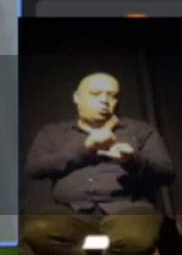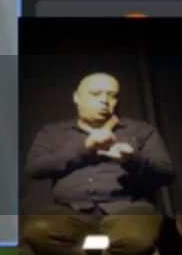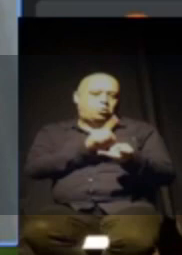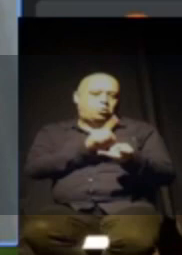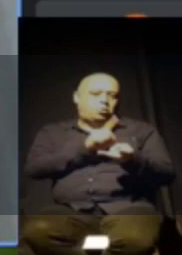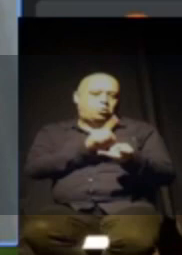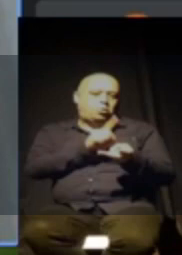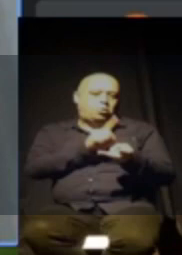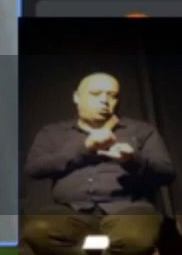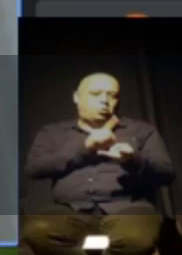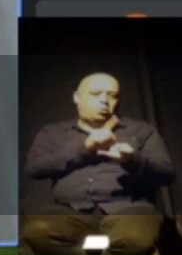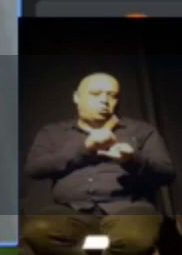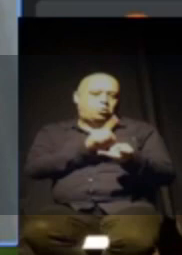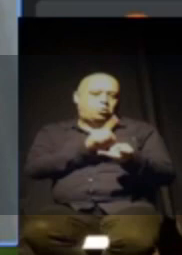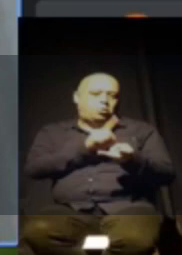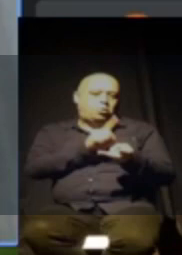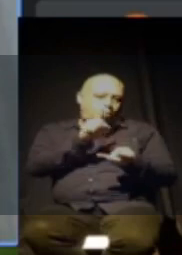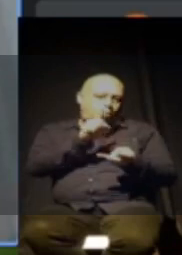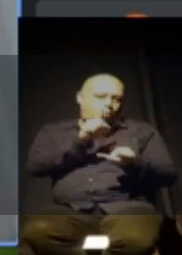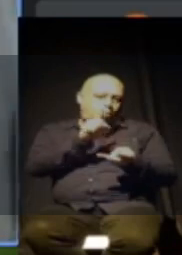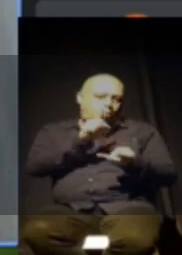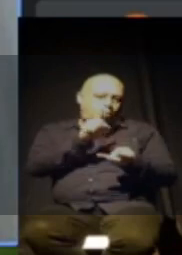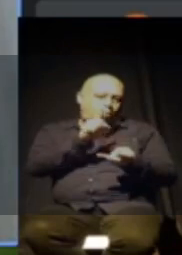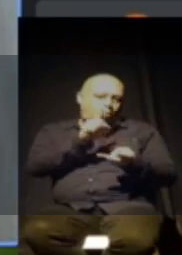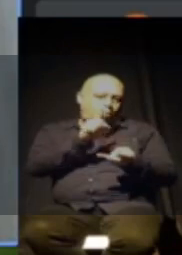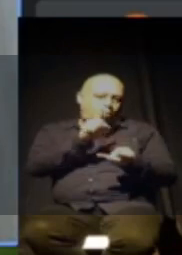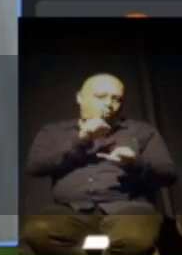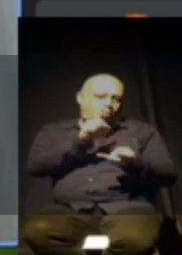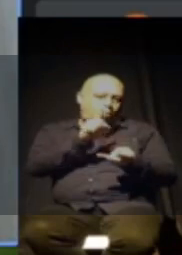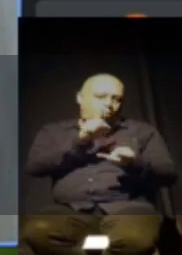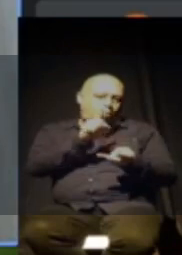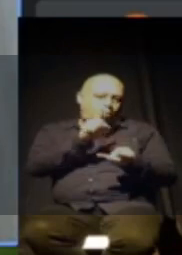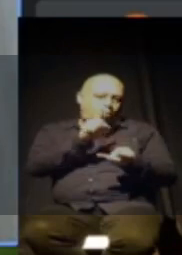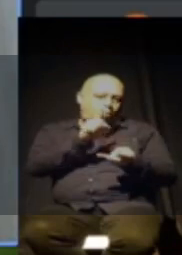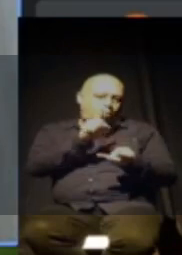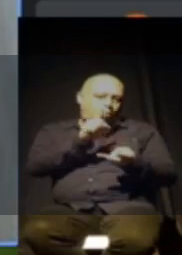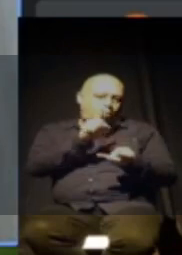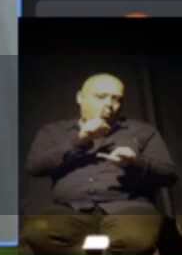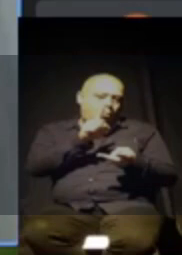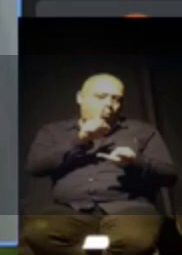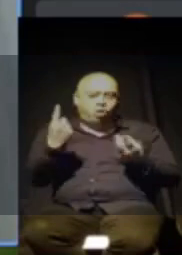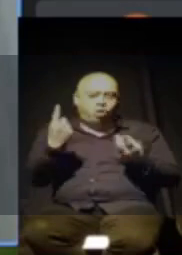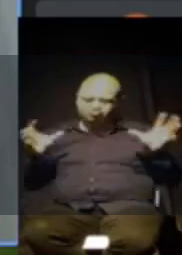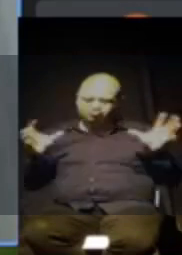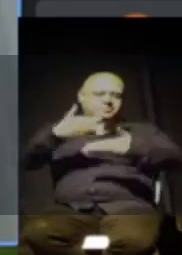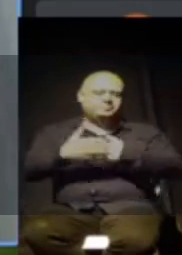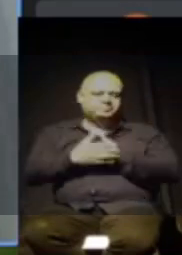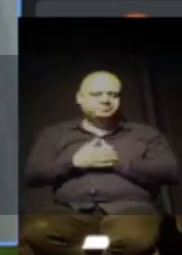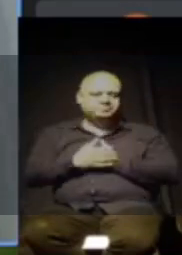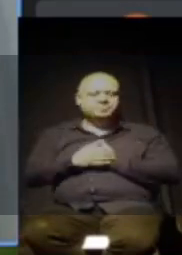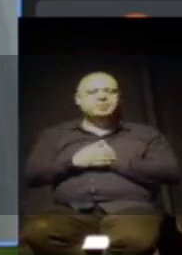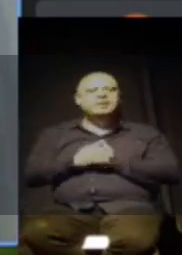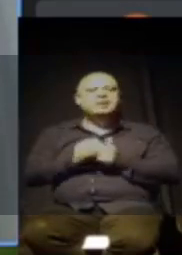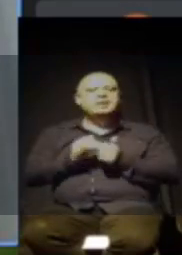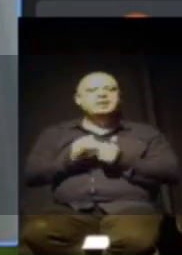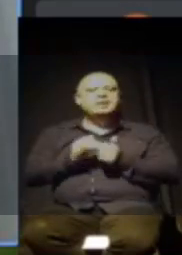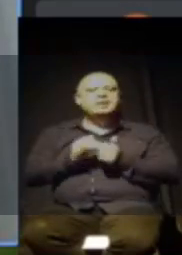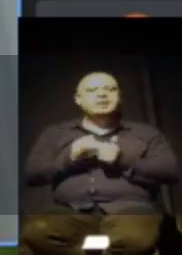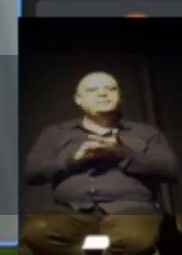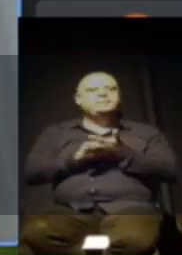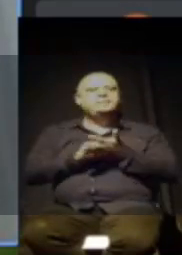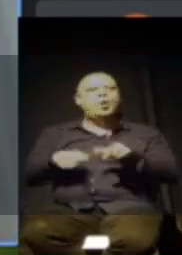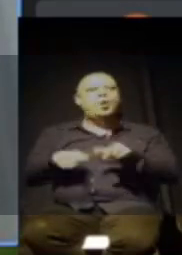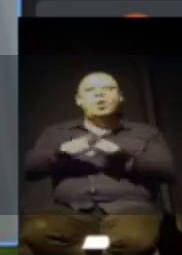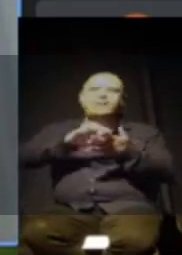raza, mestiza, producto de encuentros de indígenas y eurodescendientes, entre comillas blancos, pero